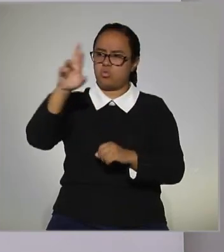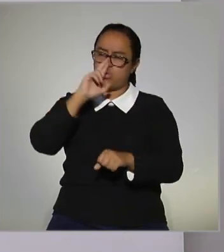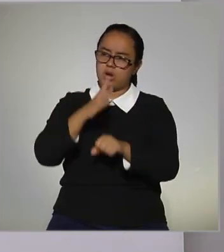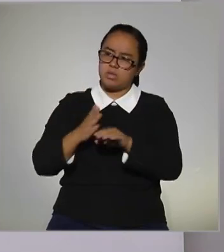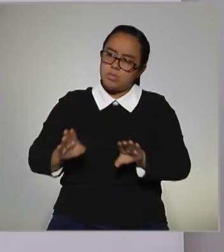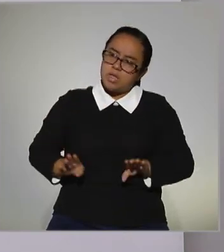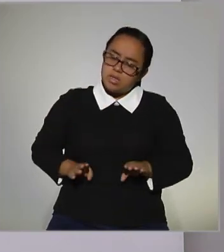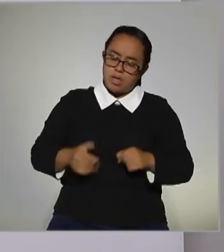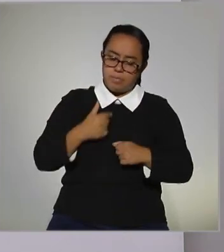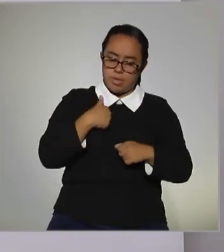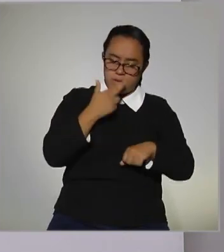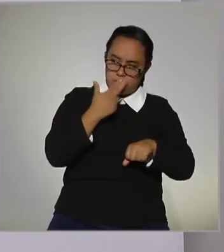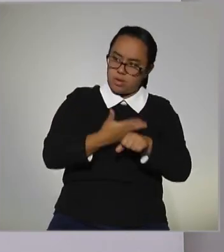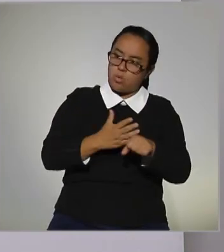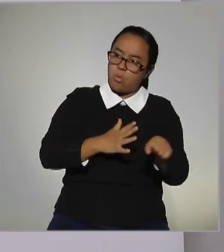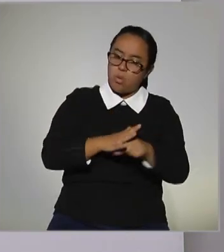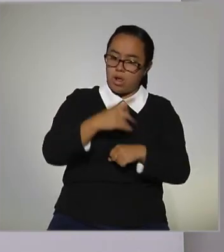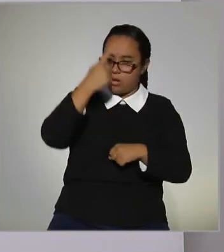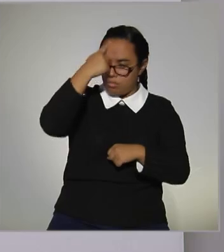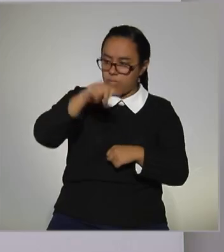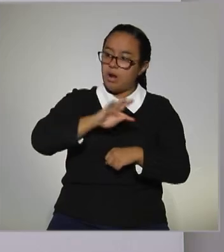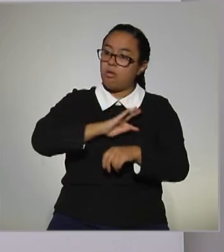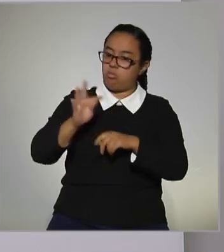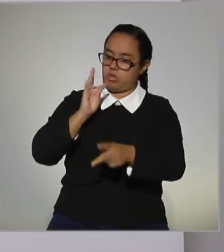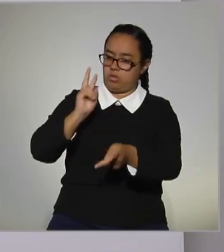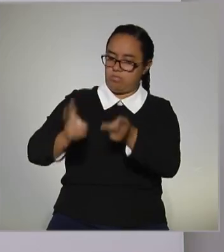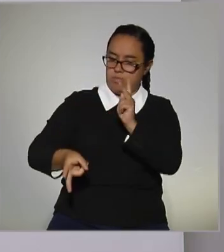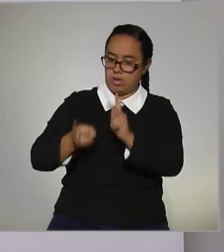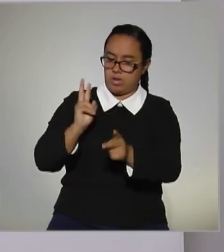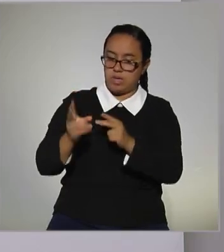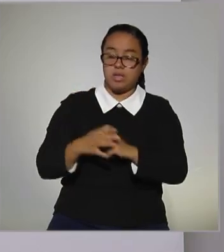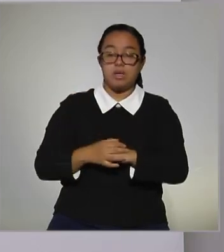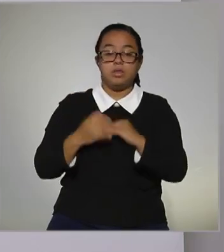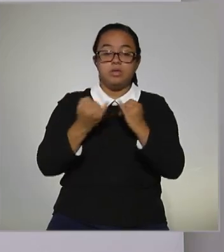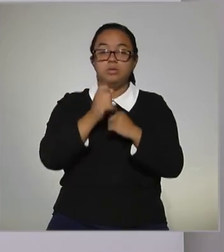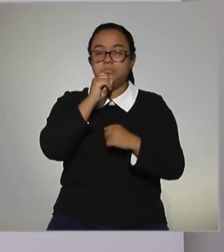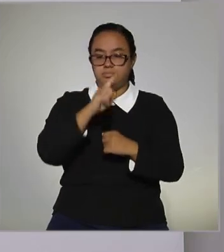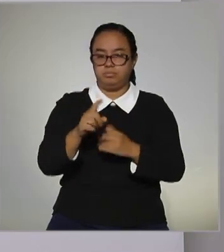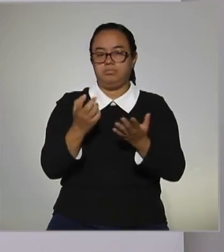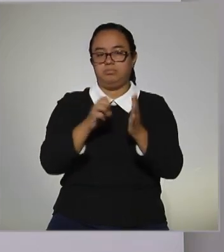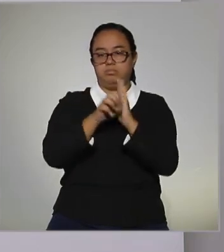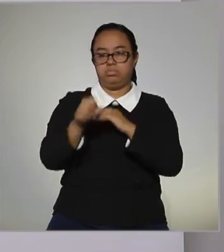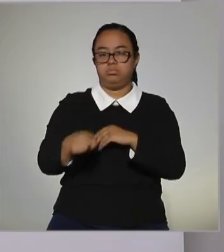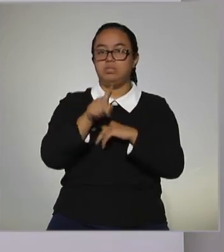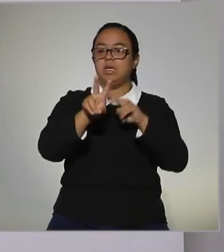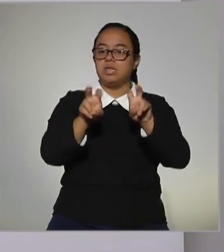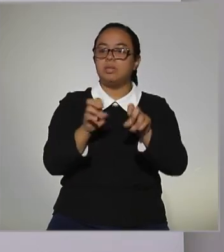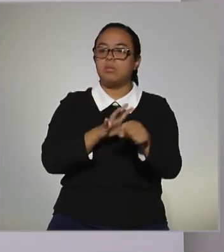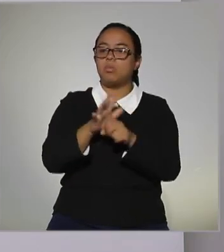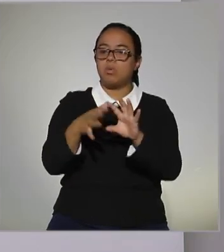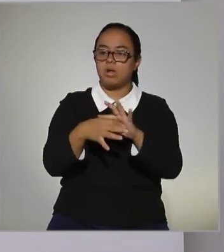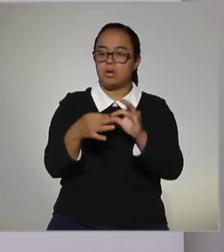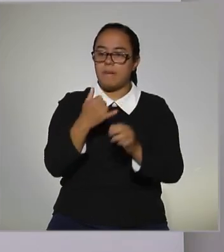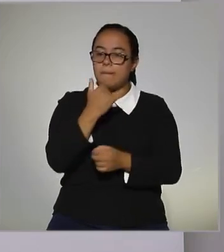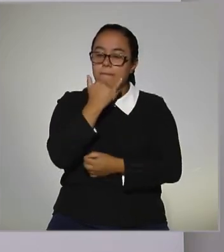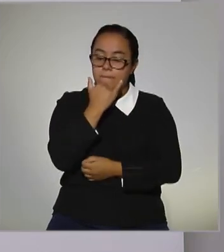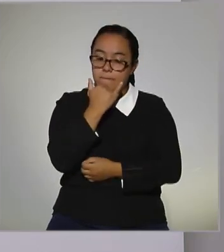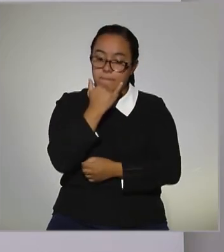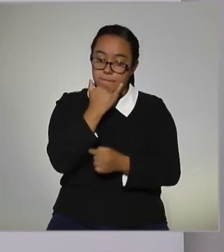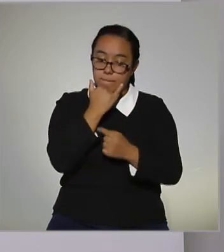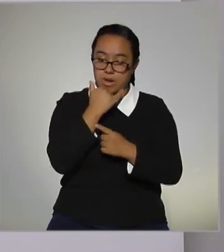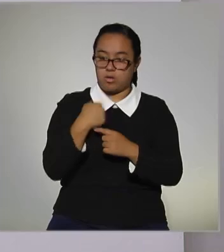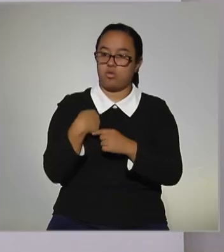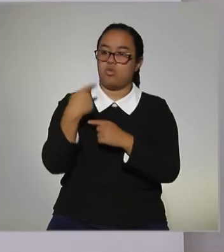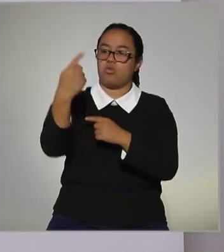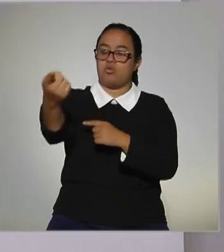que me corresponde a mí para poderlo abordar, ¿no? También mencionábamos el tema del perdón, por ejemplo, ¿no? ¿El perdón viene hacia el otro,